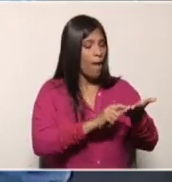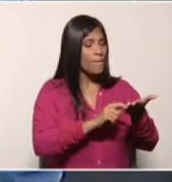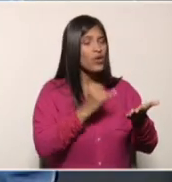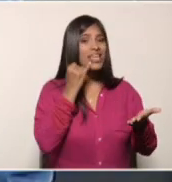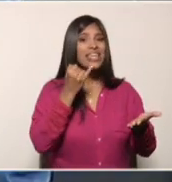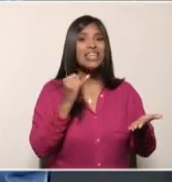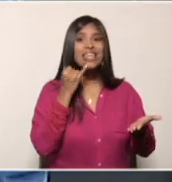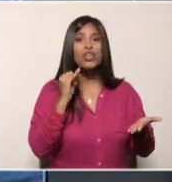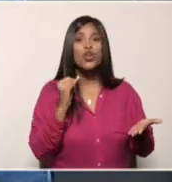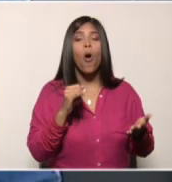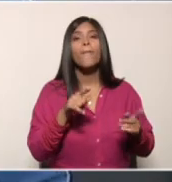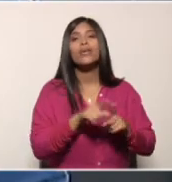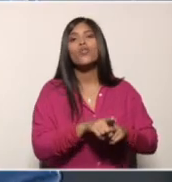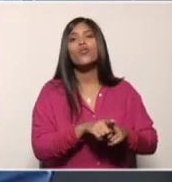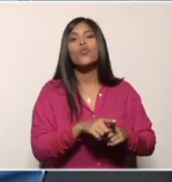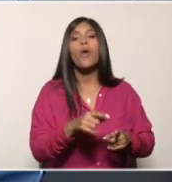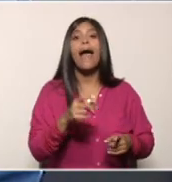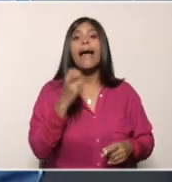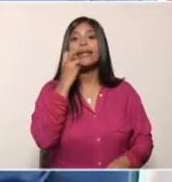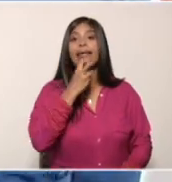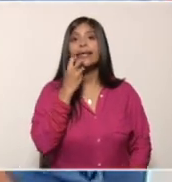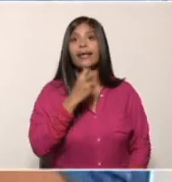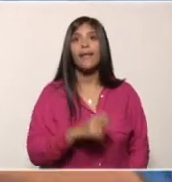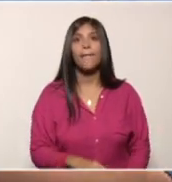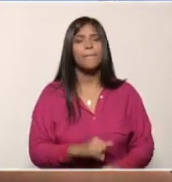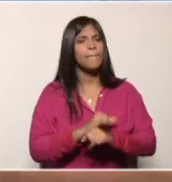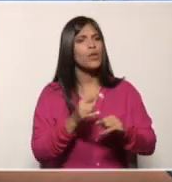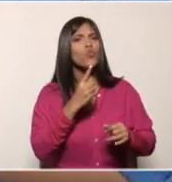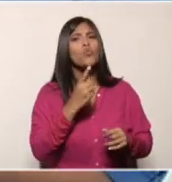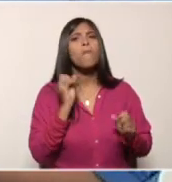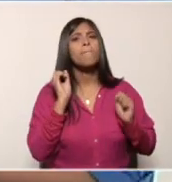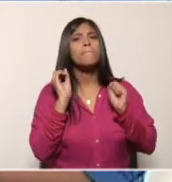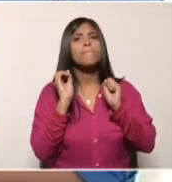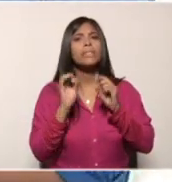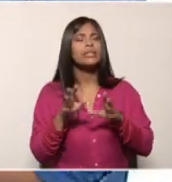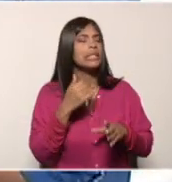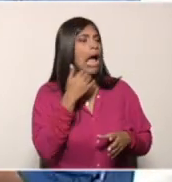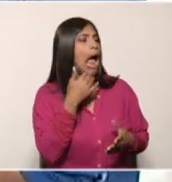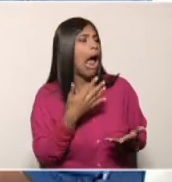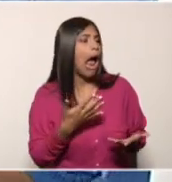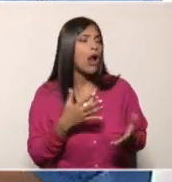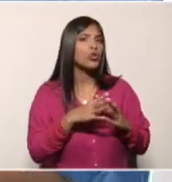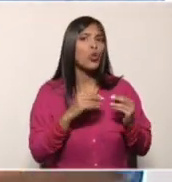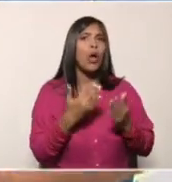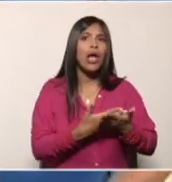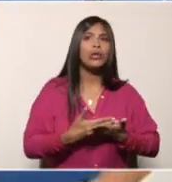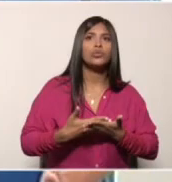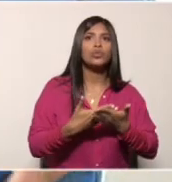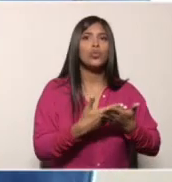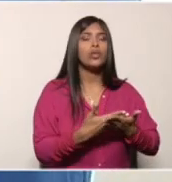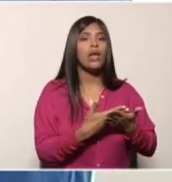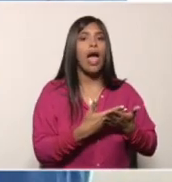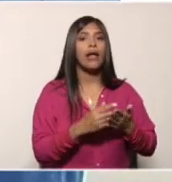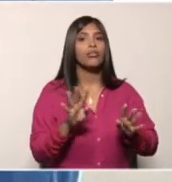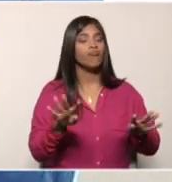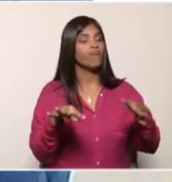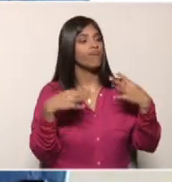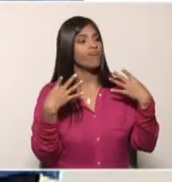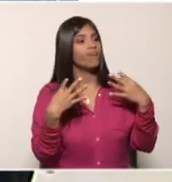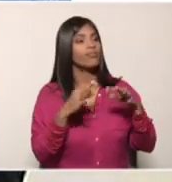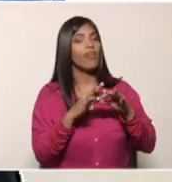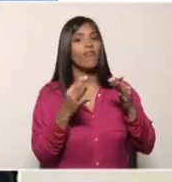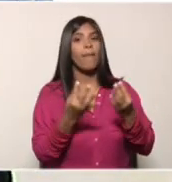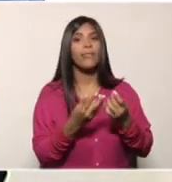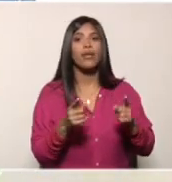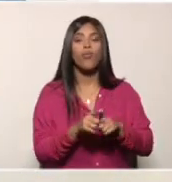idioma como el inglés. Para finalizar, profesor, ¿algún mensaje que le quiera enviar a todos esos estudiantes que nos acompañaron en cada familia en escuela durante todo